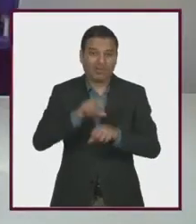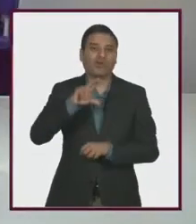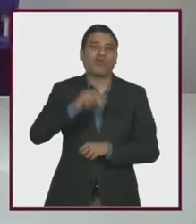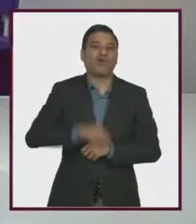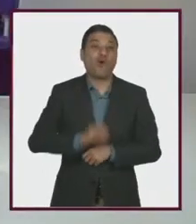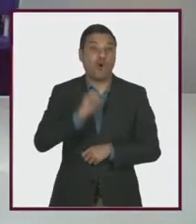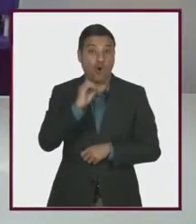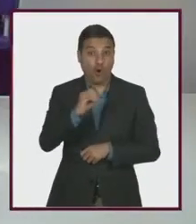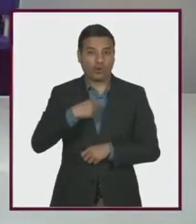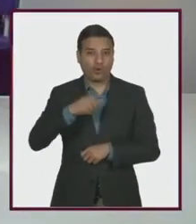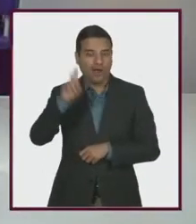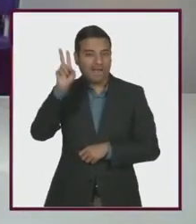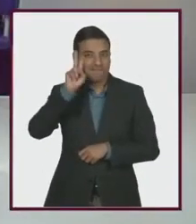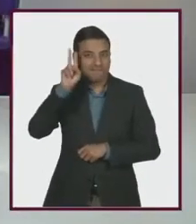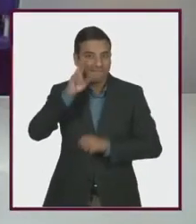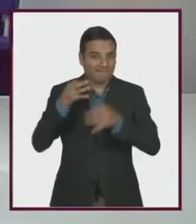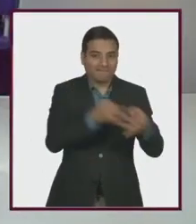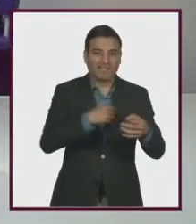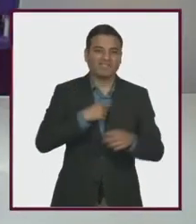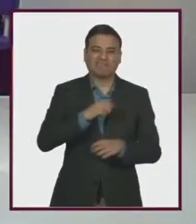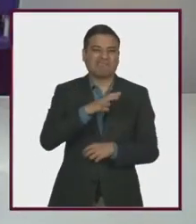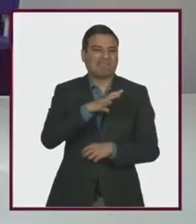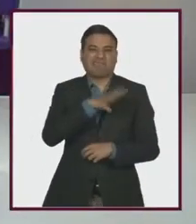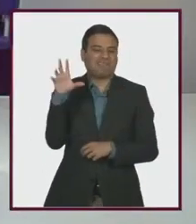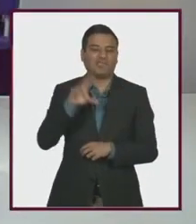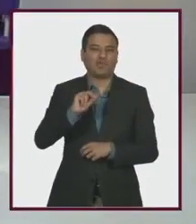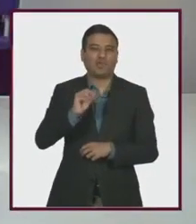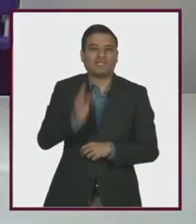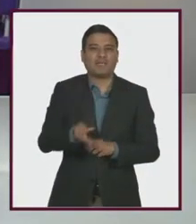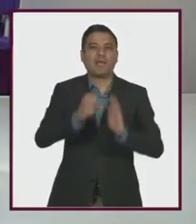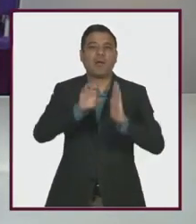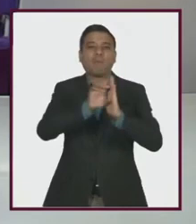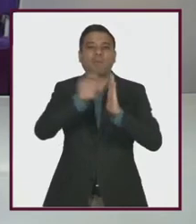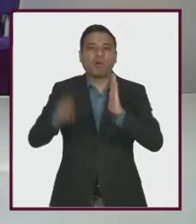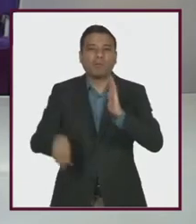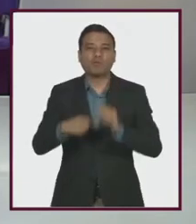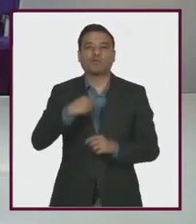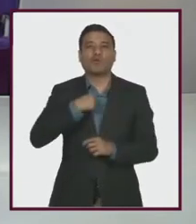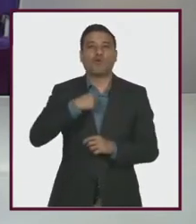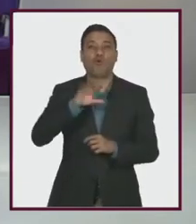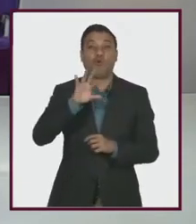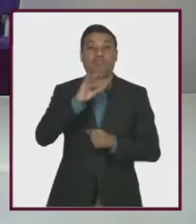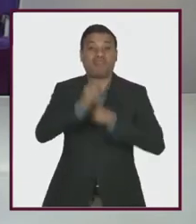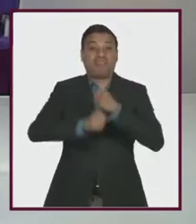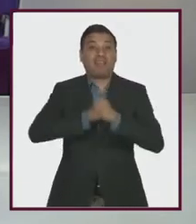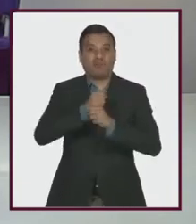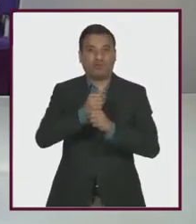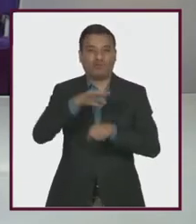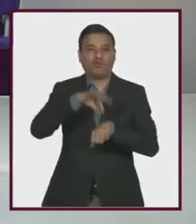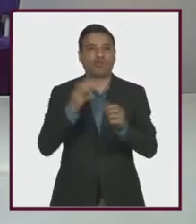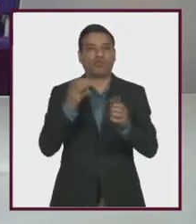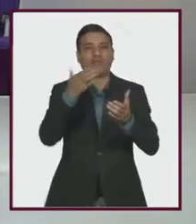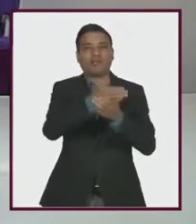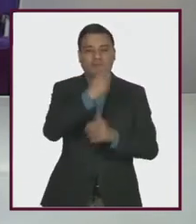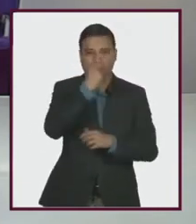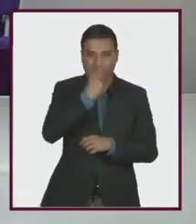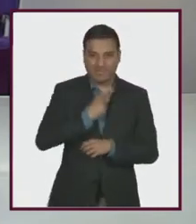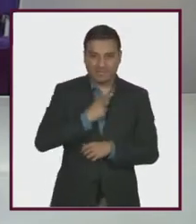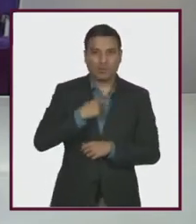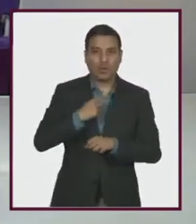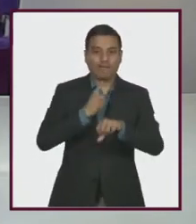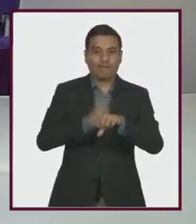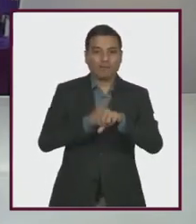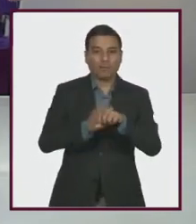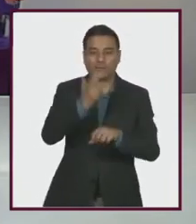ocurre cuando nos diagnostican diabetes o hipertensión. O sea, ¿qué pasa si yo a mis 40 años me diagnostican diabetes y tengo que